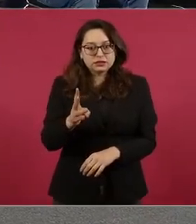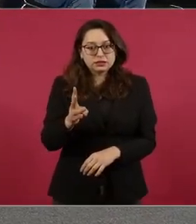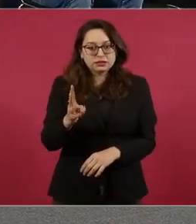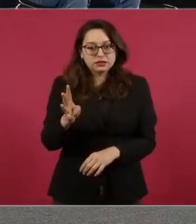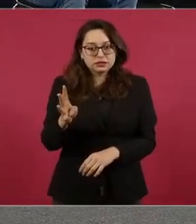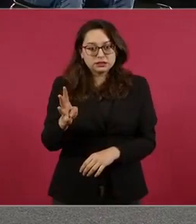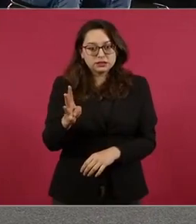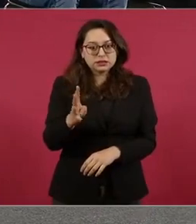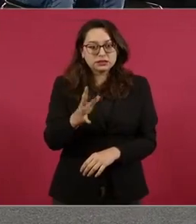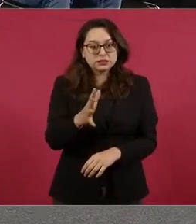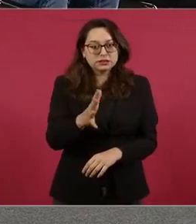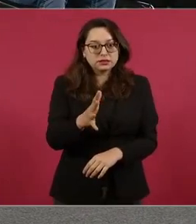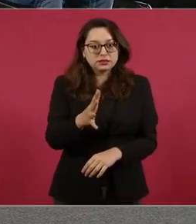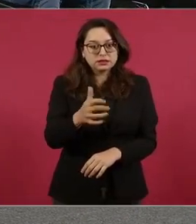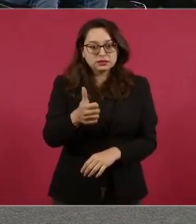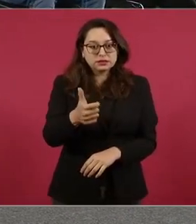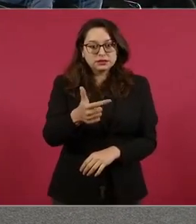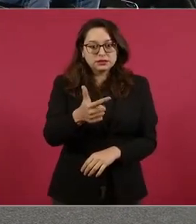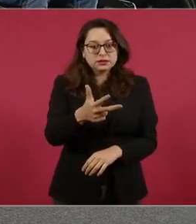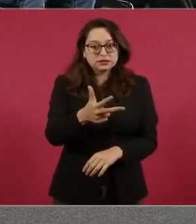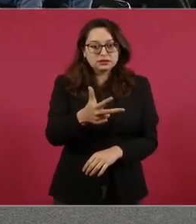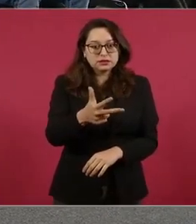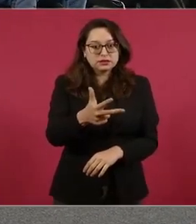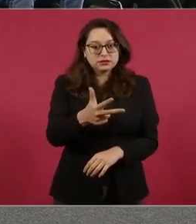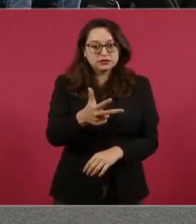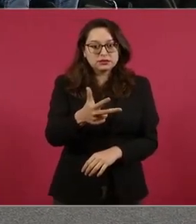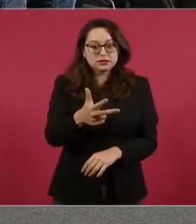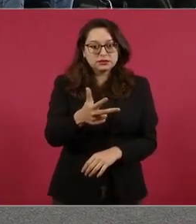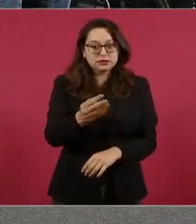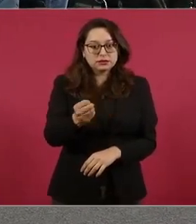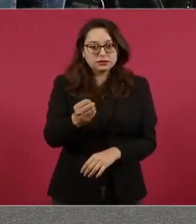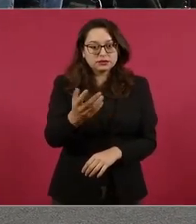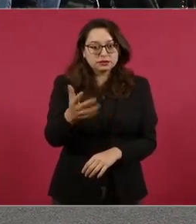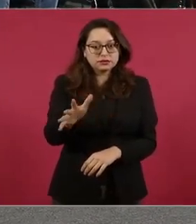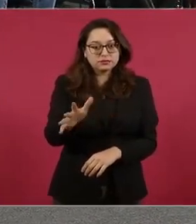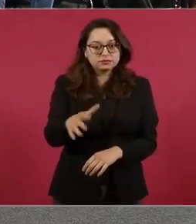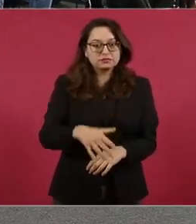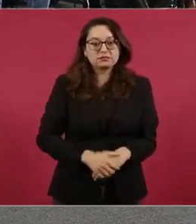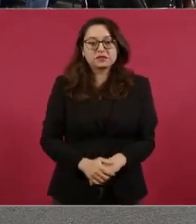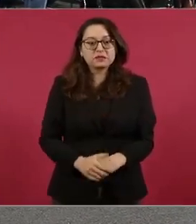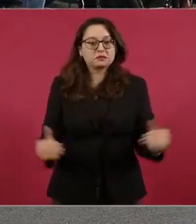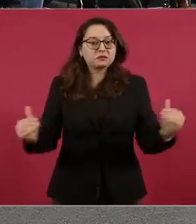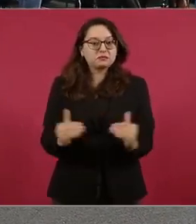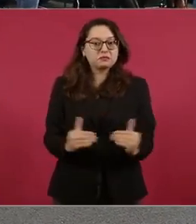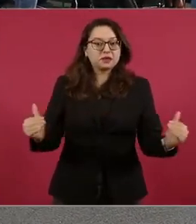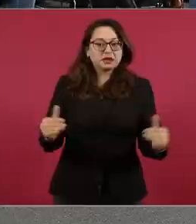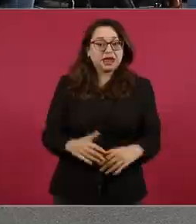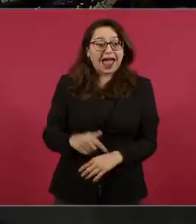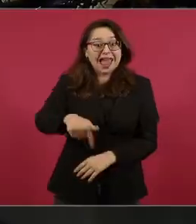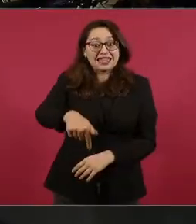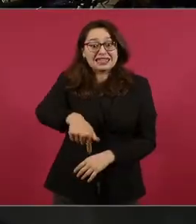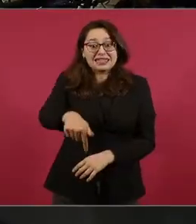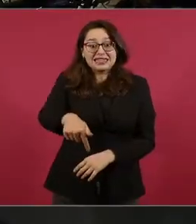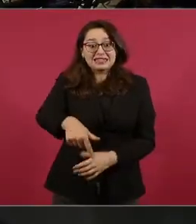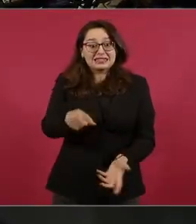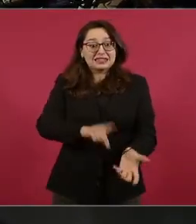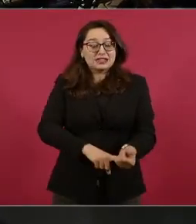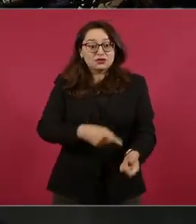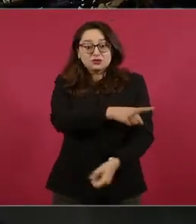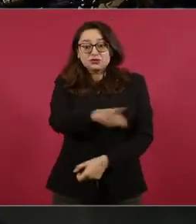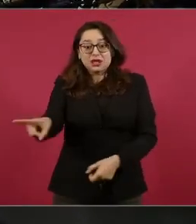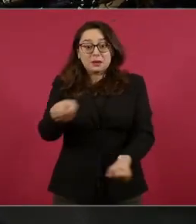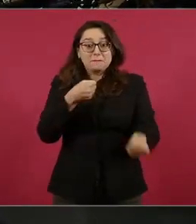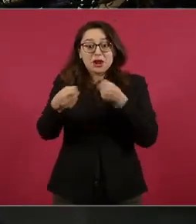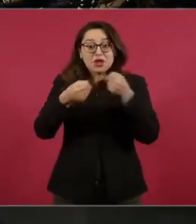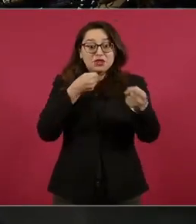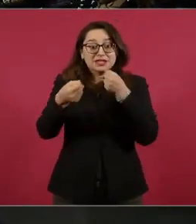3 4 5 6 7 8 9 10 empate aquí